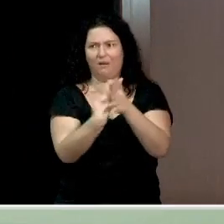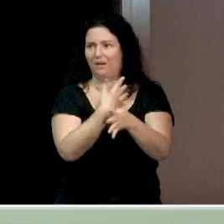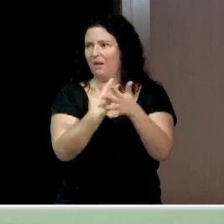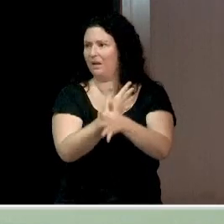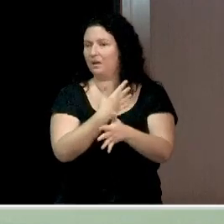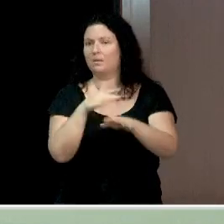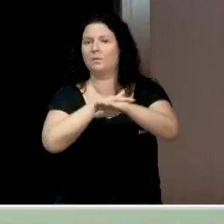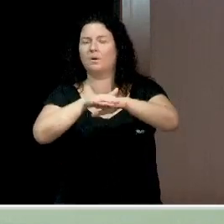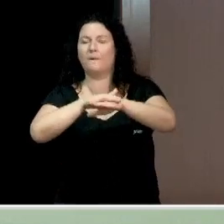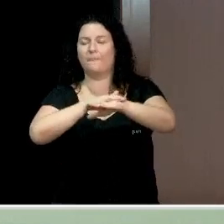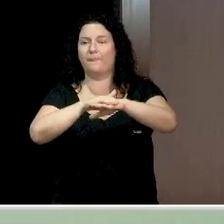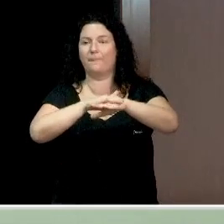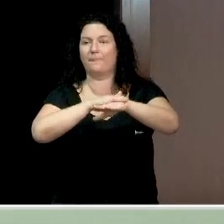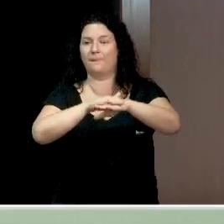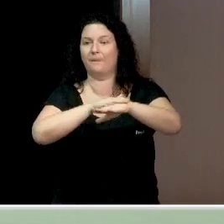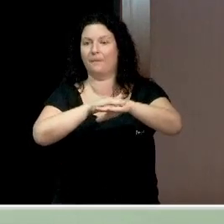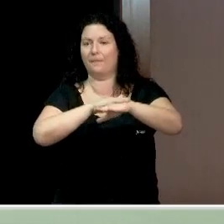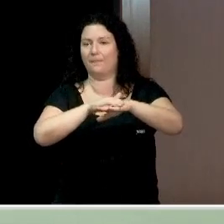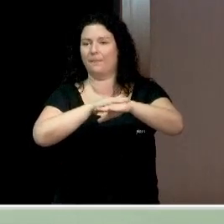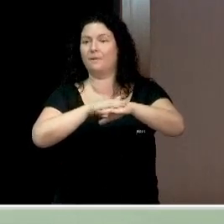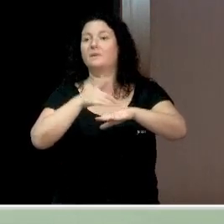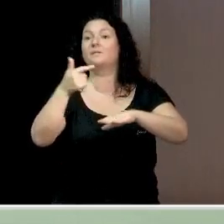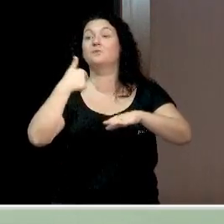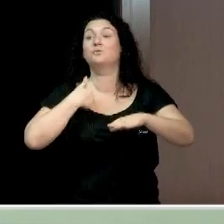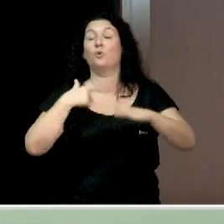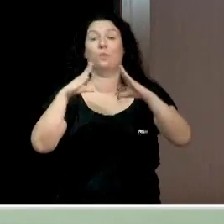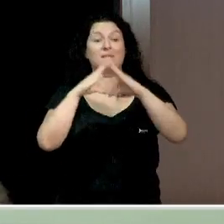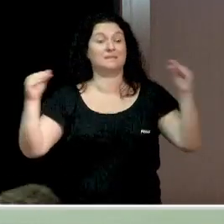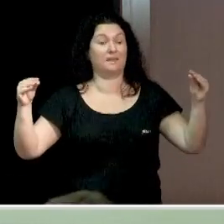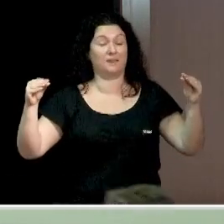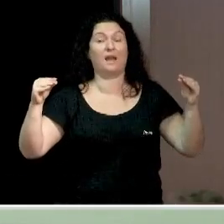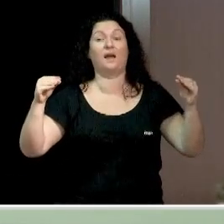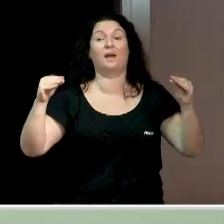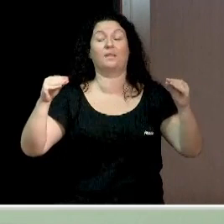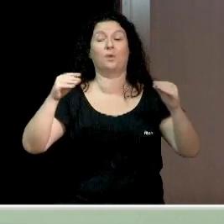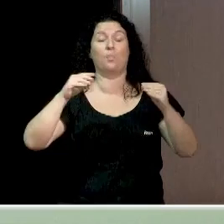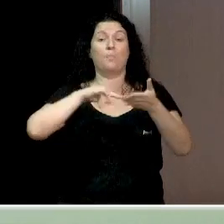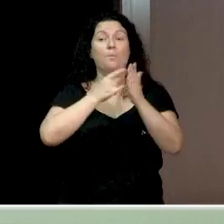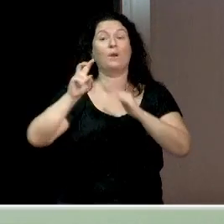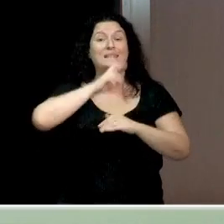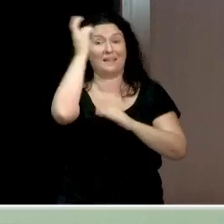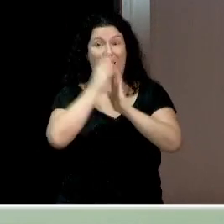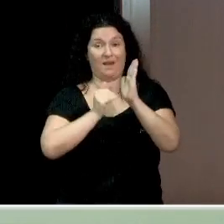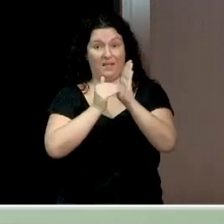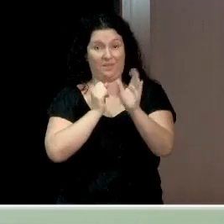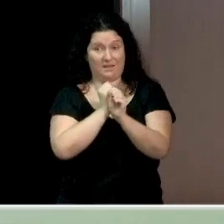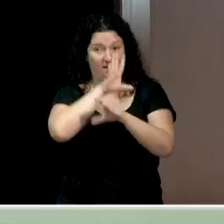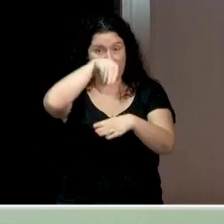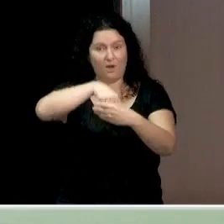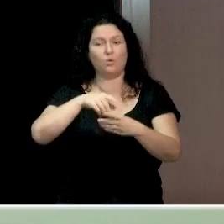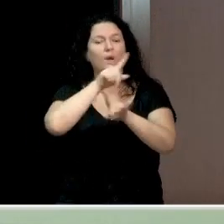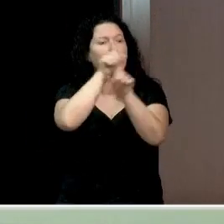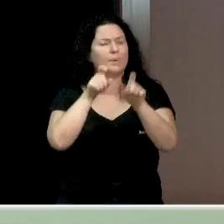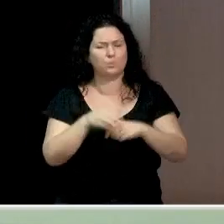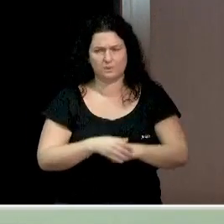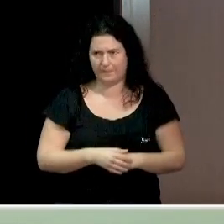Soy Esther Gómez, vicerrectora de Estudiantes y Emprendimiento de la Universidad Politécnica de Valencia. Y a mí me quedo, tengo una pregunta